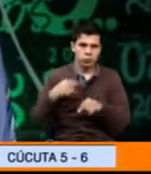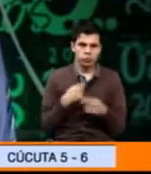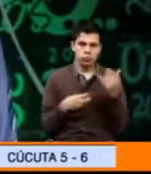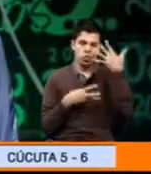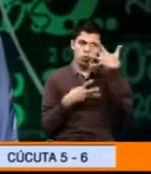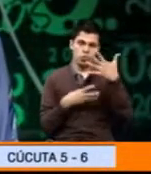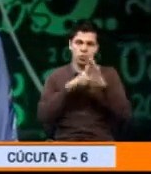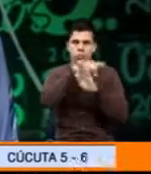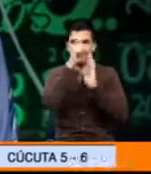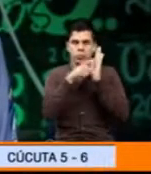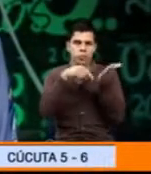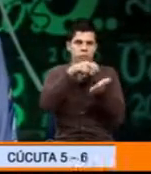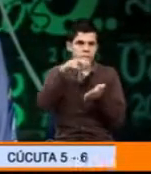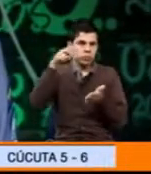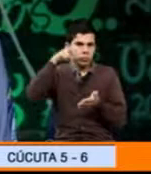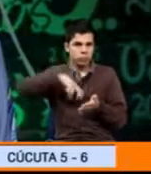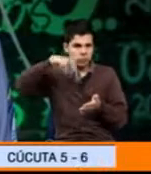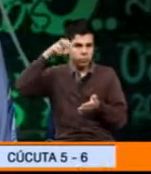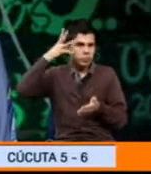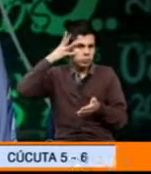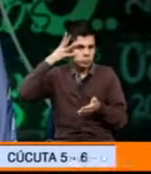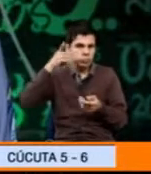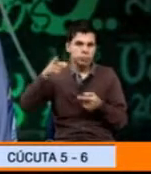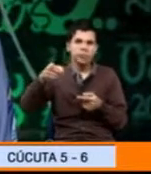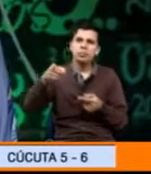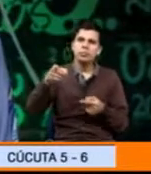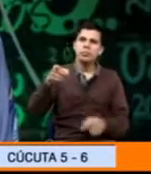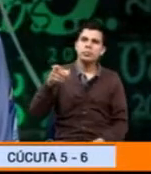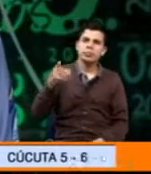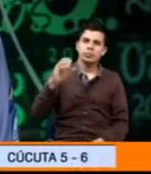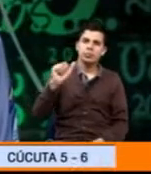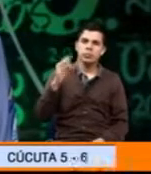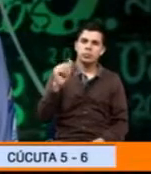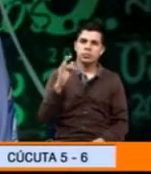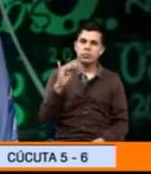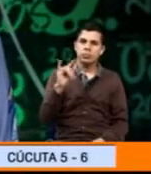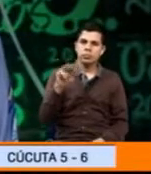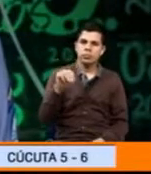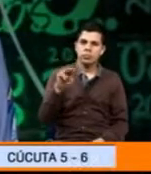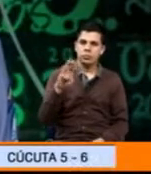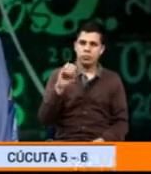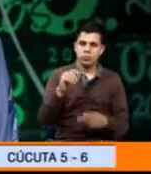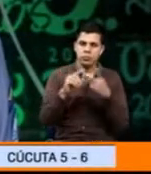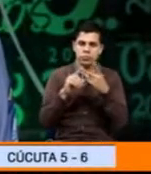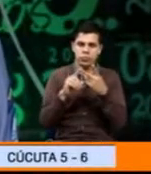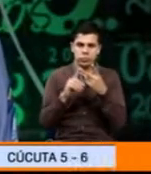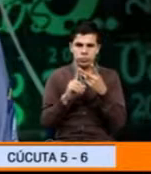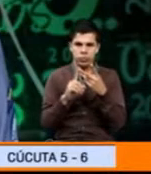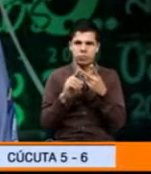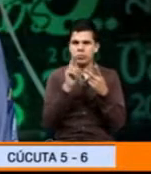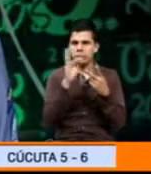colombiano. El norte de Santander tenemos el Parque Nacional Natural Catatumbo-Barí, el Parque Binacional